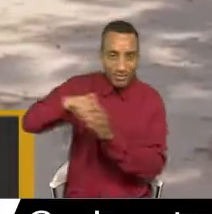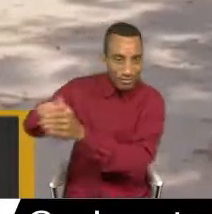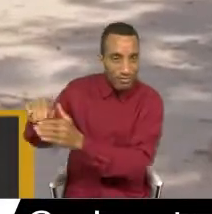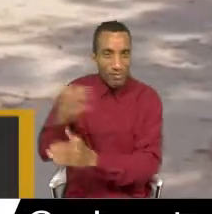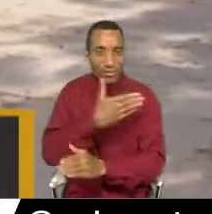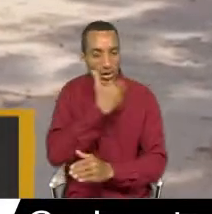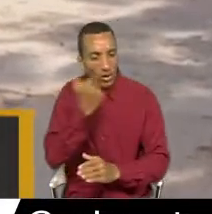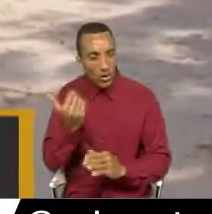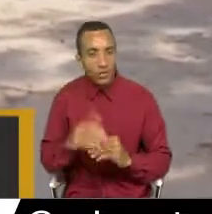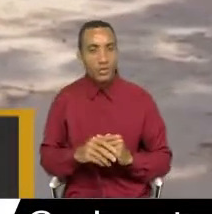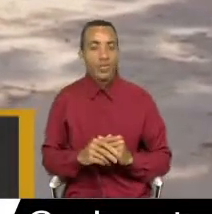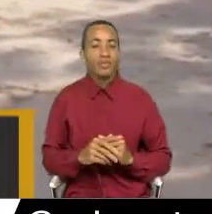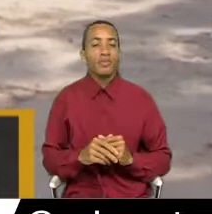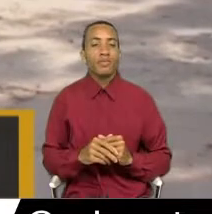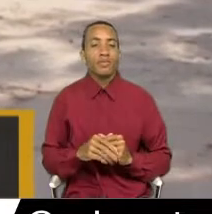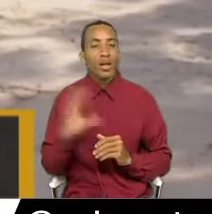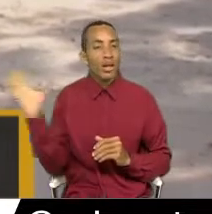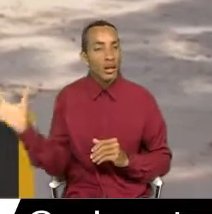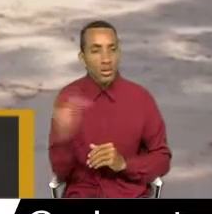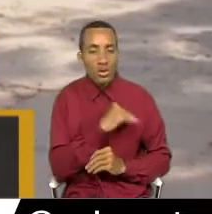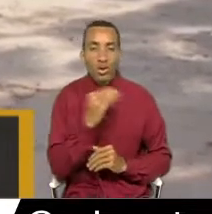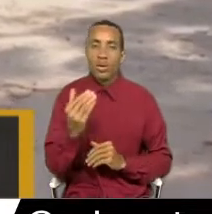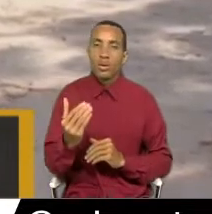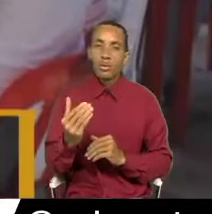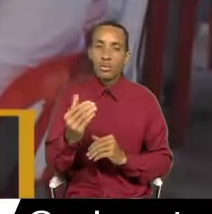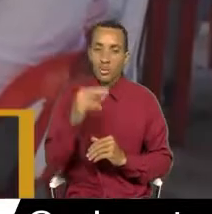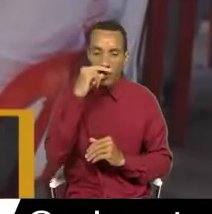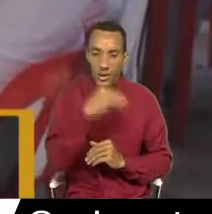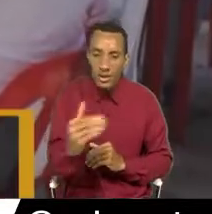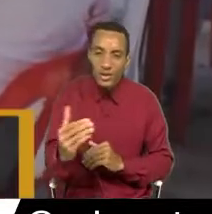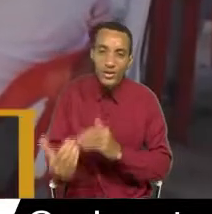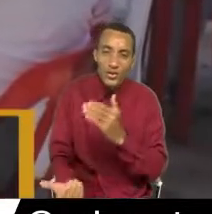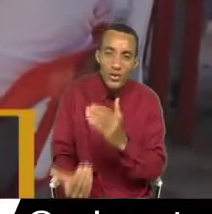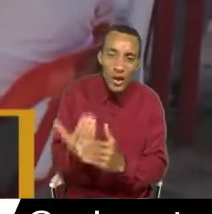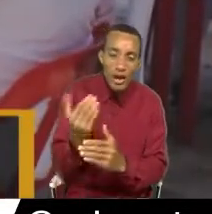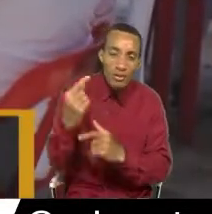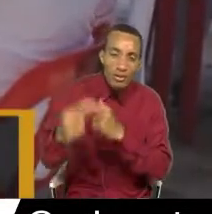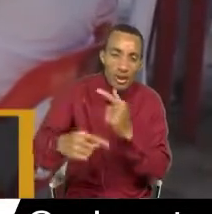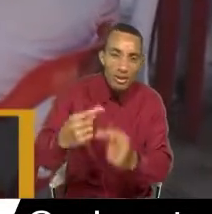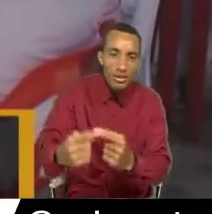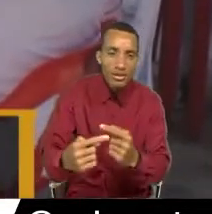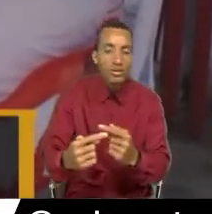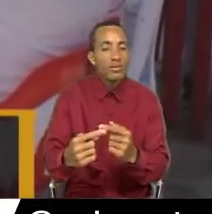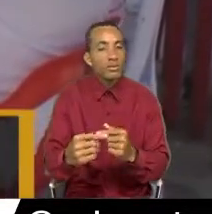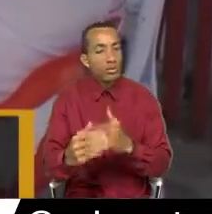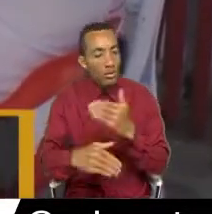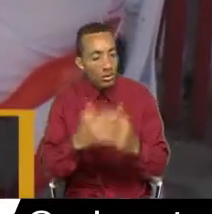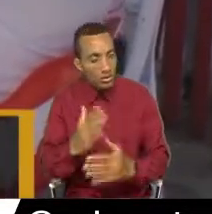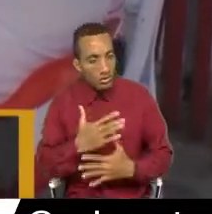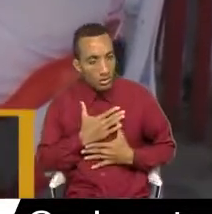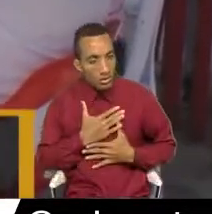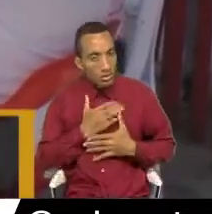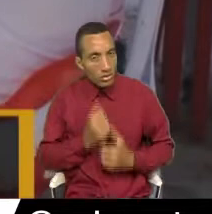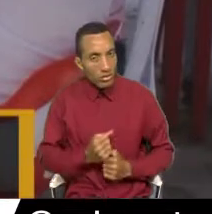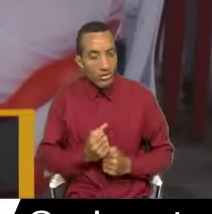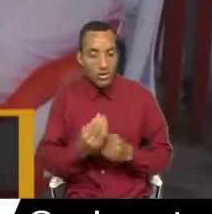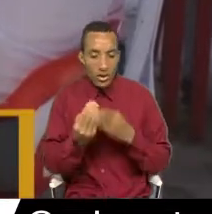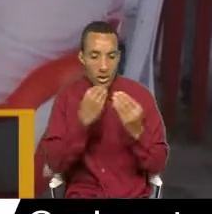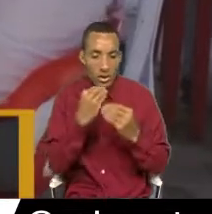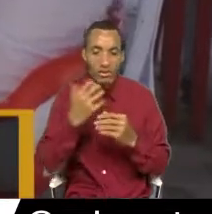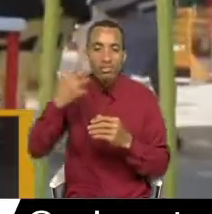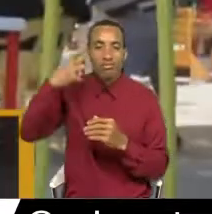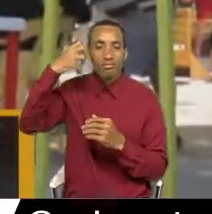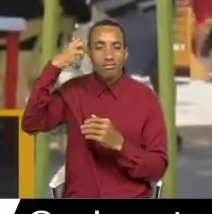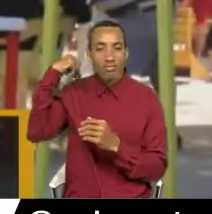generaciones. Para que las nuevas generaciones vayan conociendo y vayan preservando nuestros sabores ancestrales,